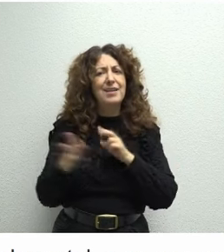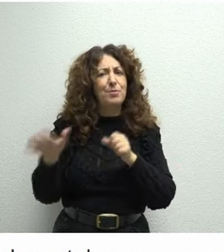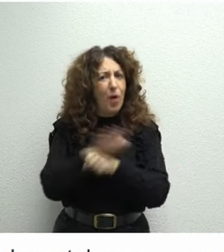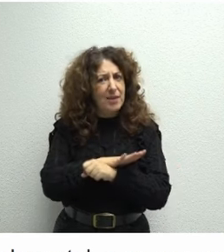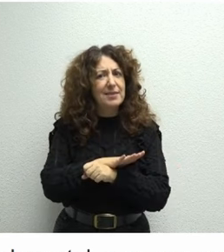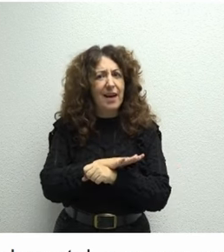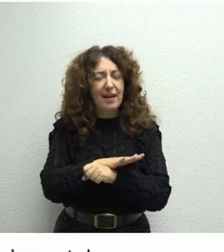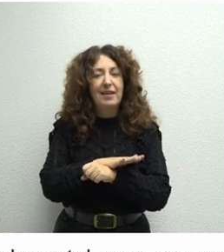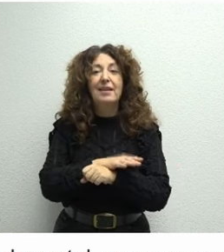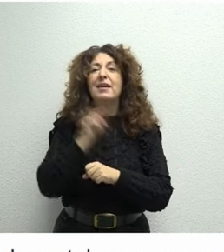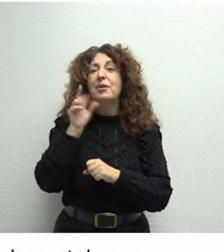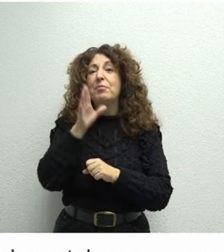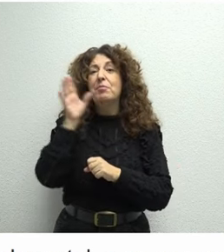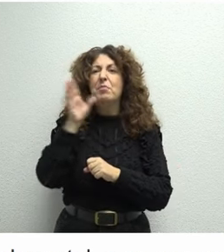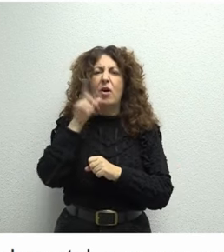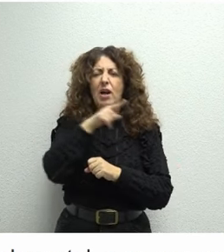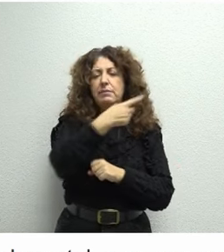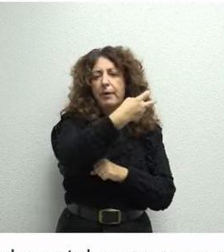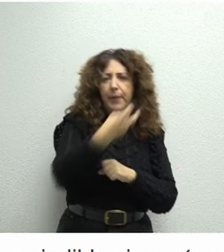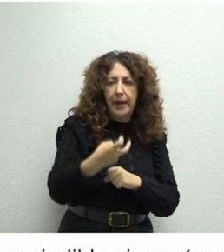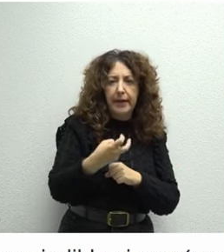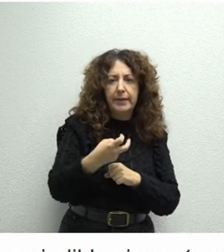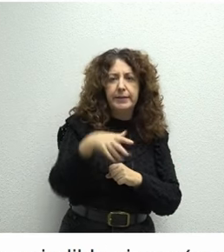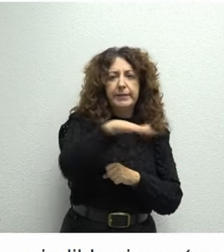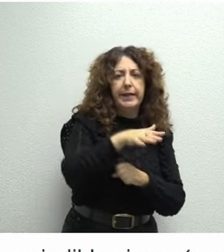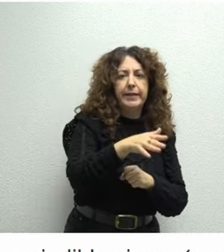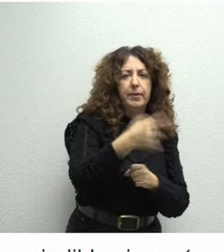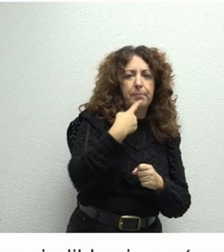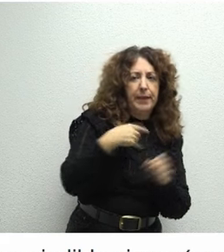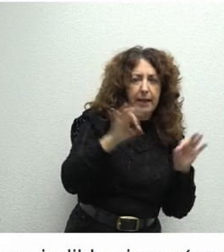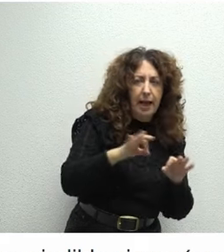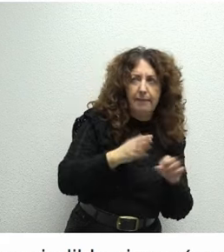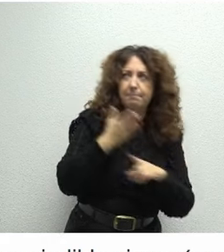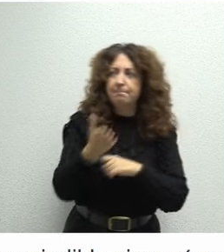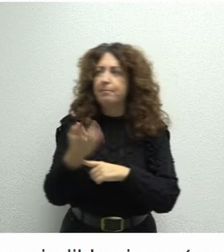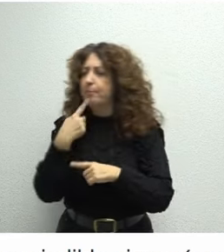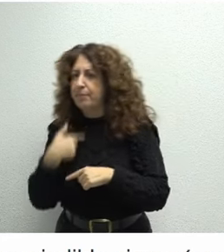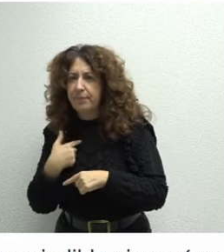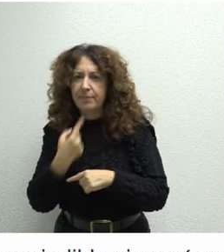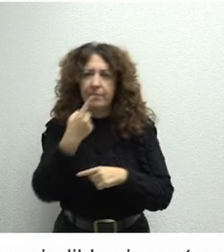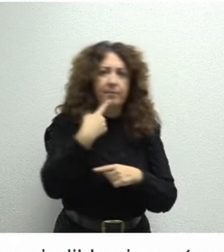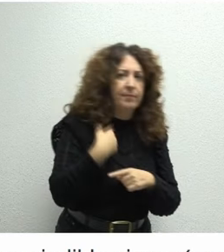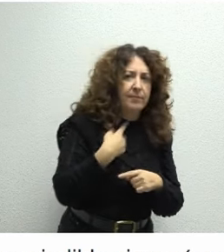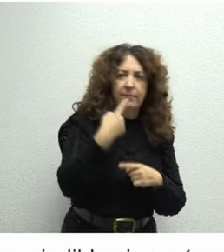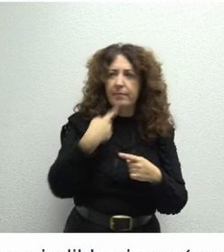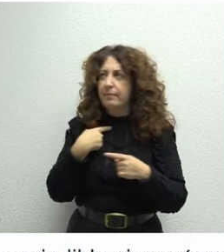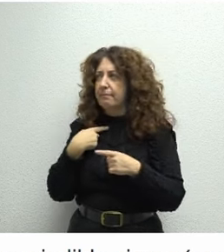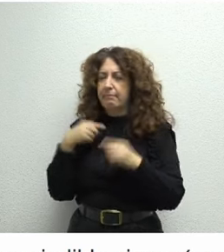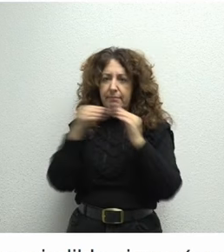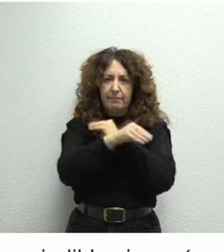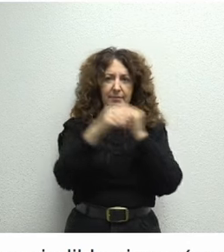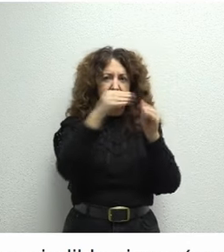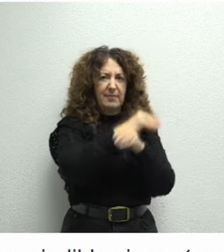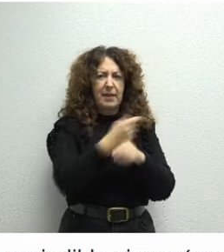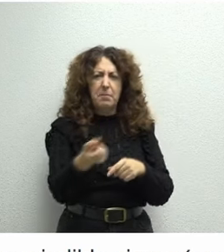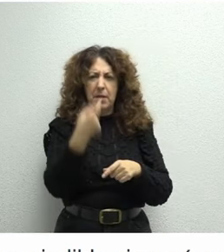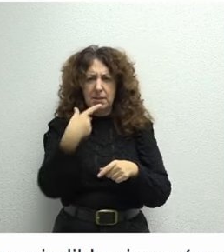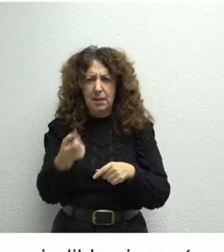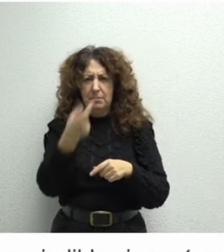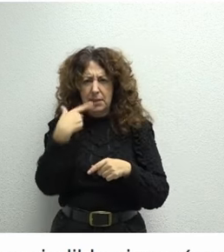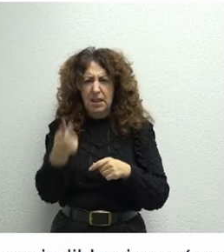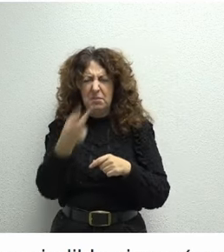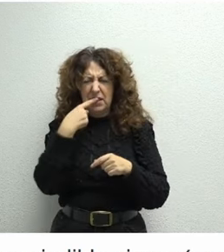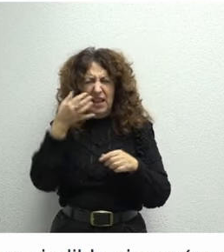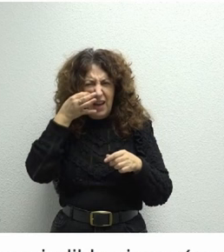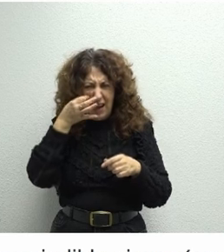vienen de de multitud de recursos donde nadie le da respuesta donde están sobrem medicados donde Quizás lo que les hace falta No es un